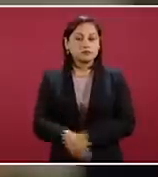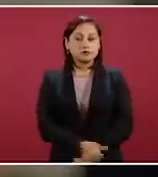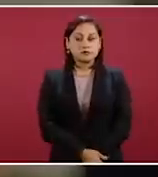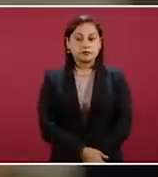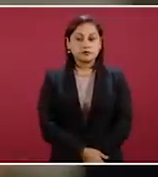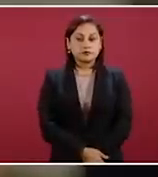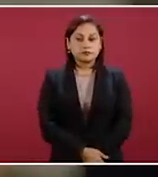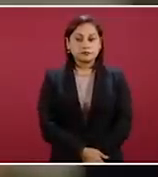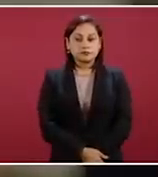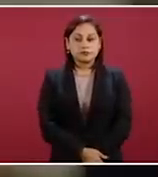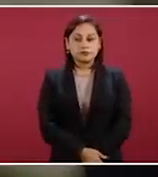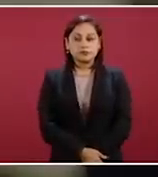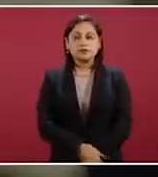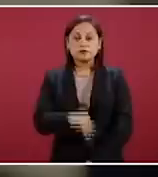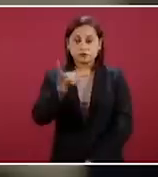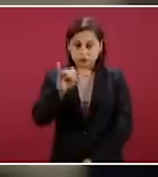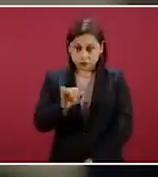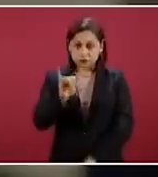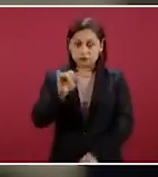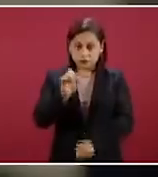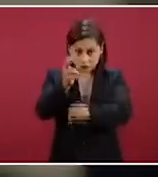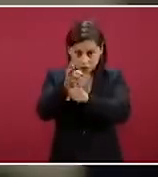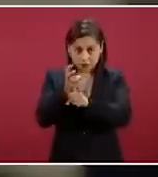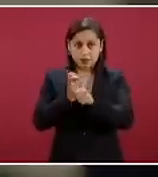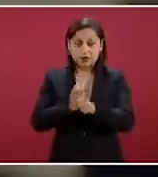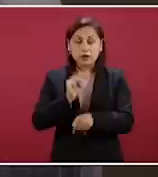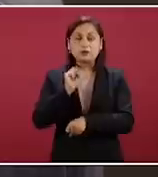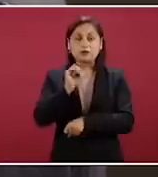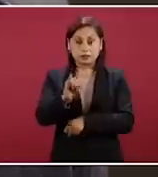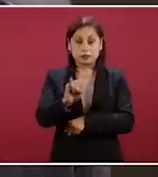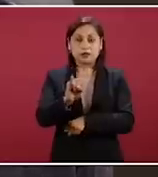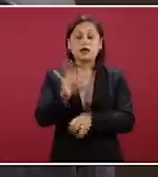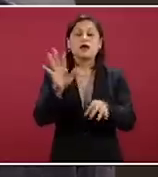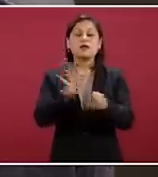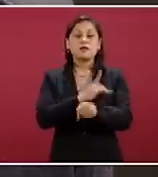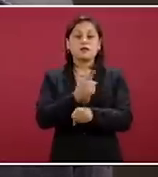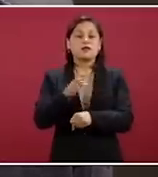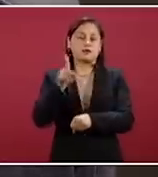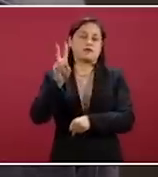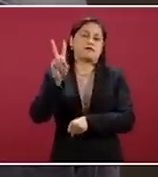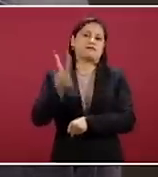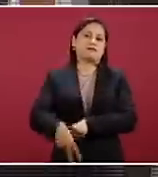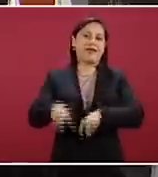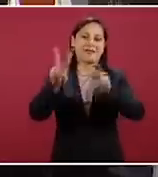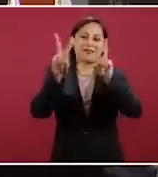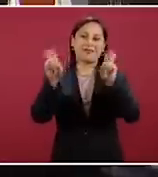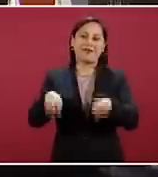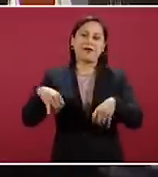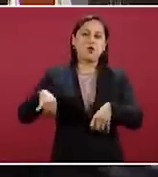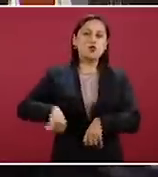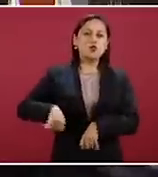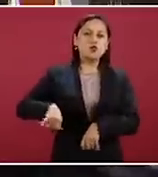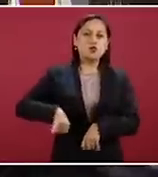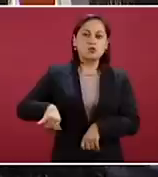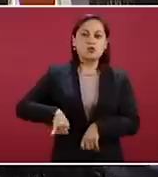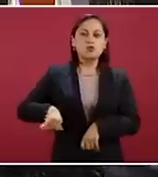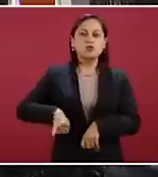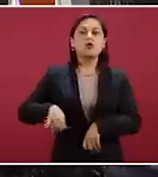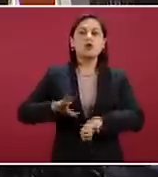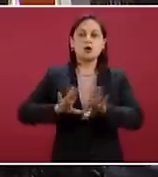Si los invitamos, sí, sí, porque es un buen tema y que informen cómo